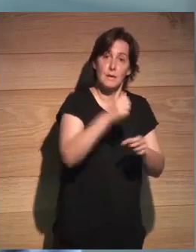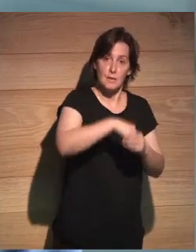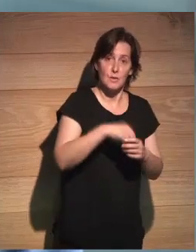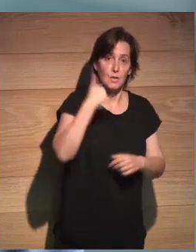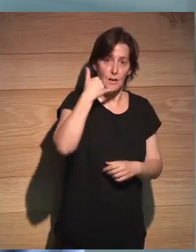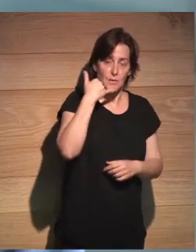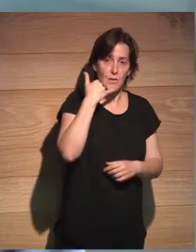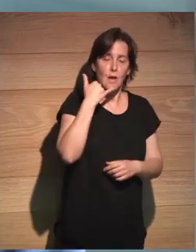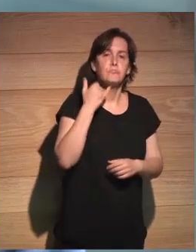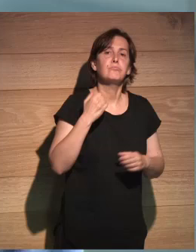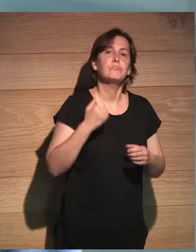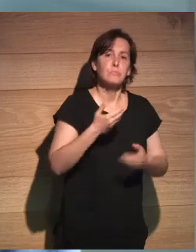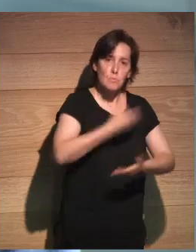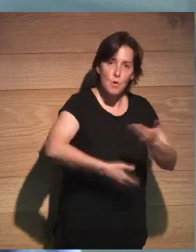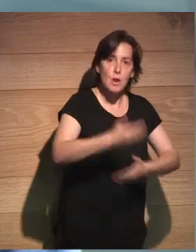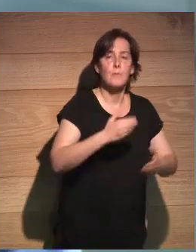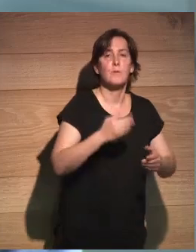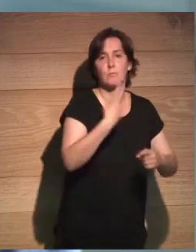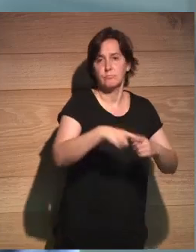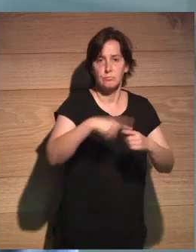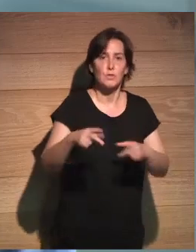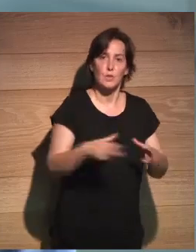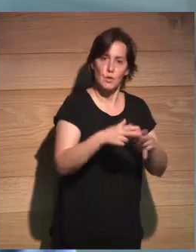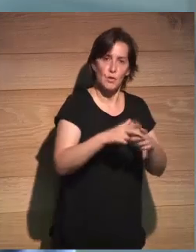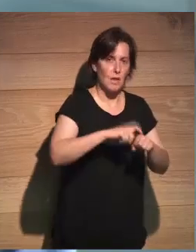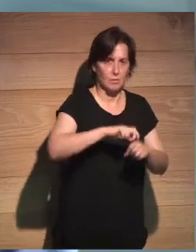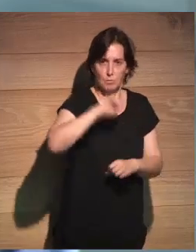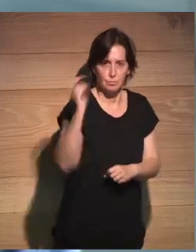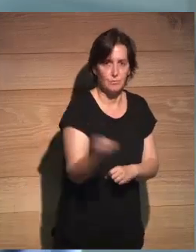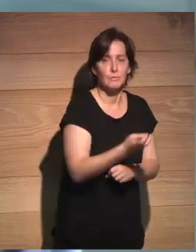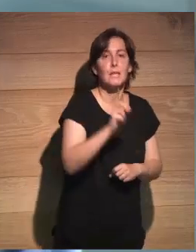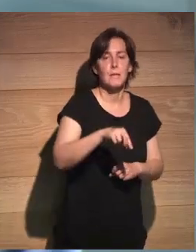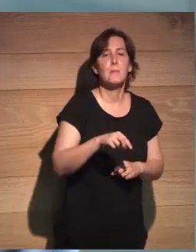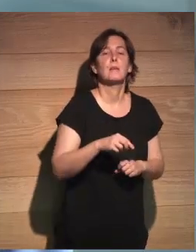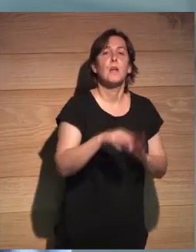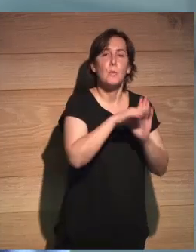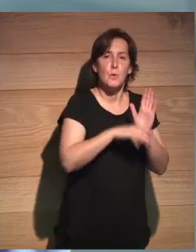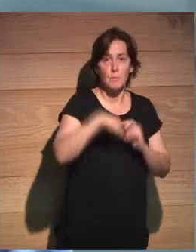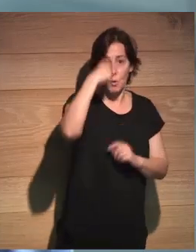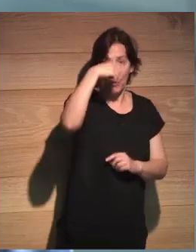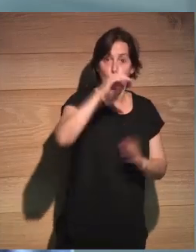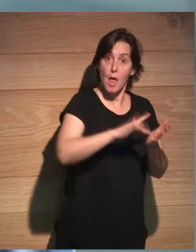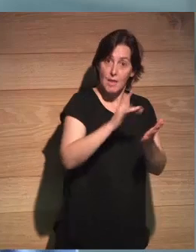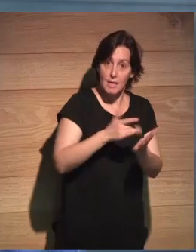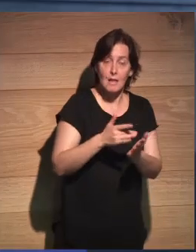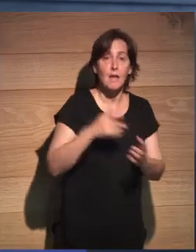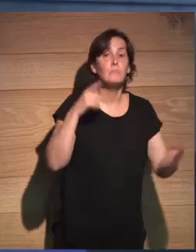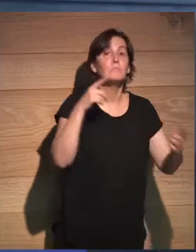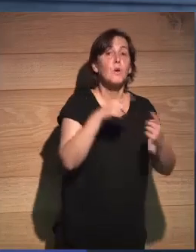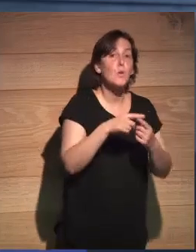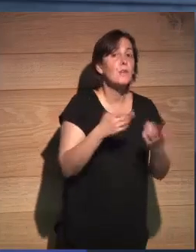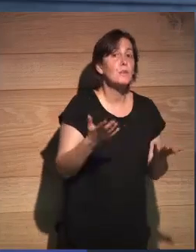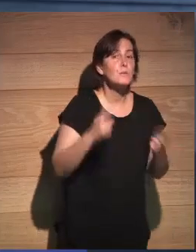causas sociales de todo tipo. Y tenemos también un programa de cultura digital en el que precisamente lo que intentamos es